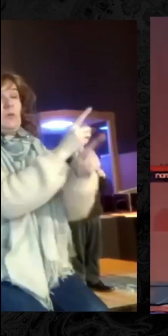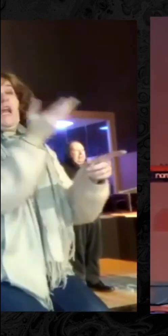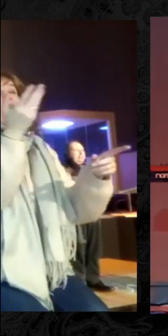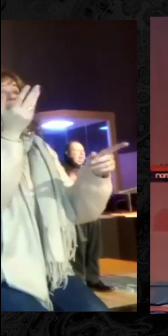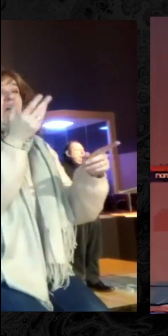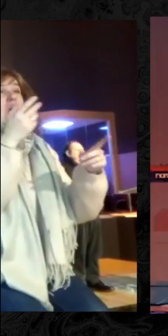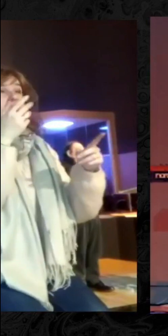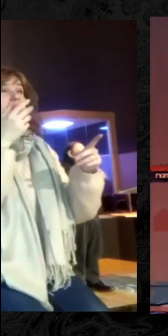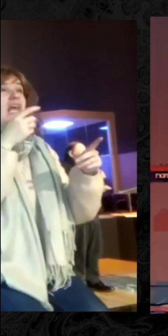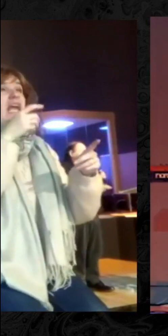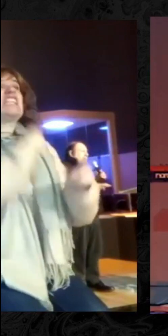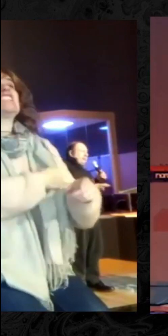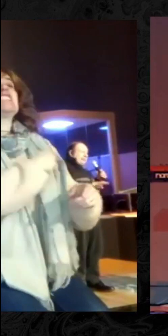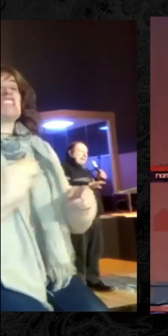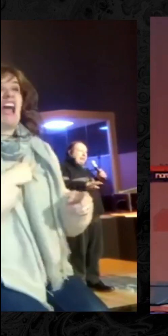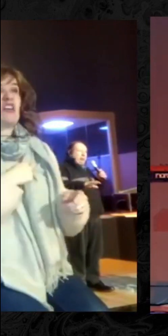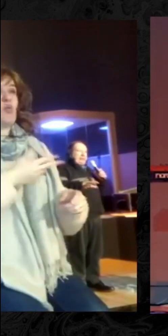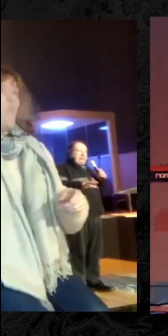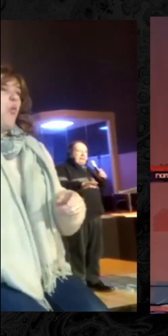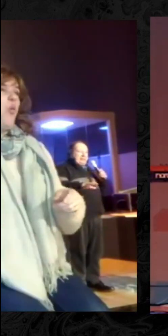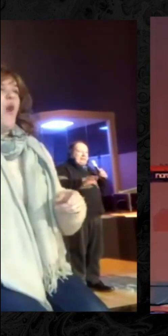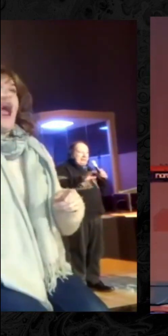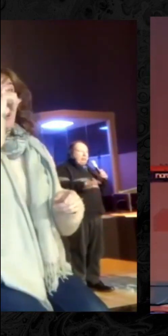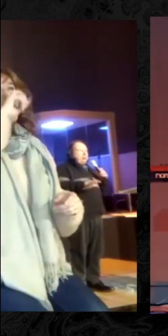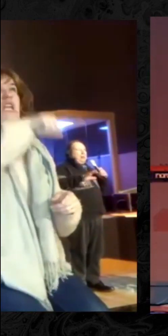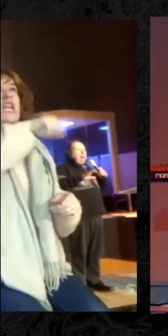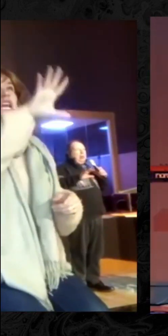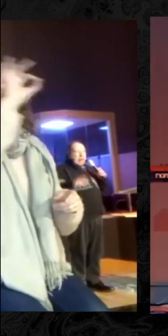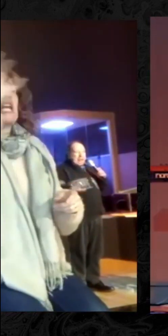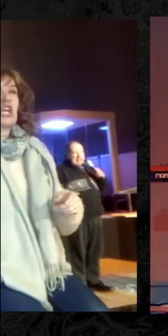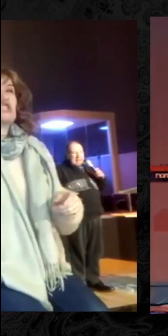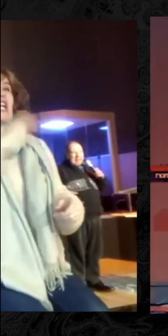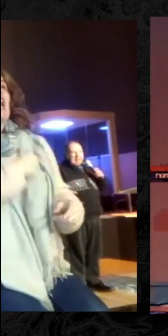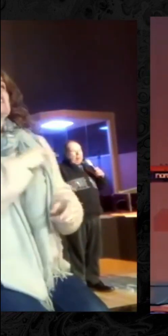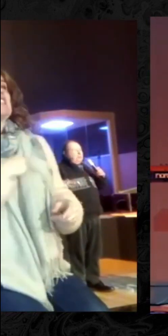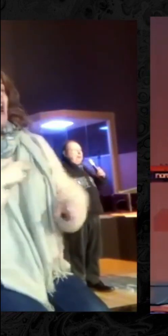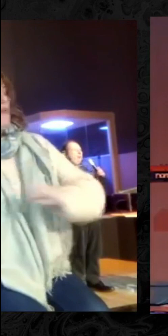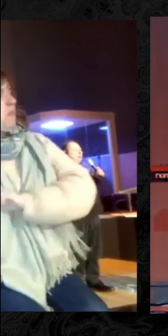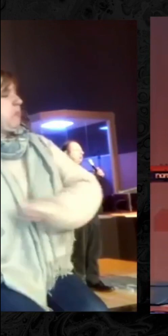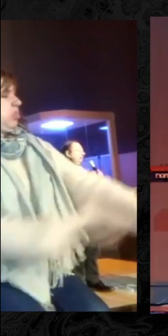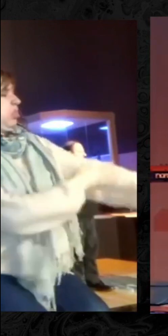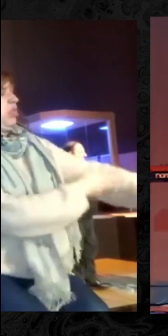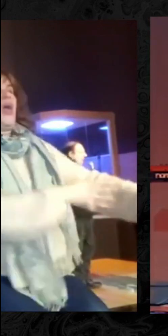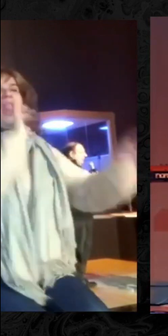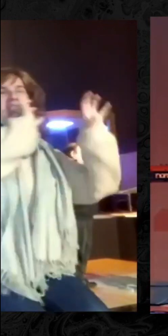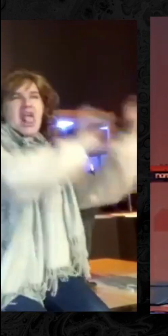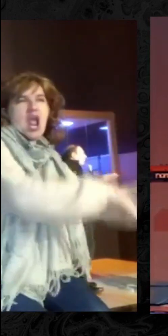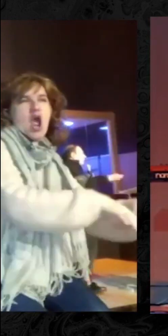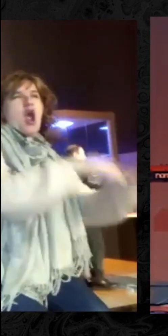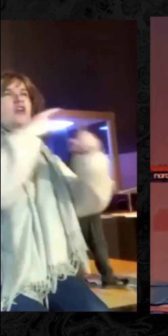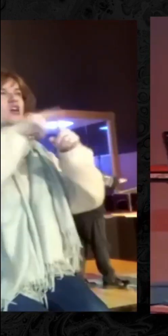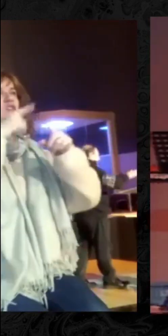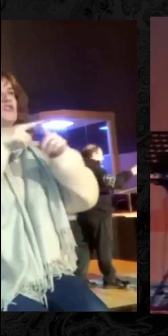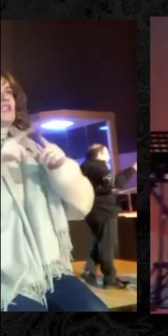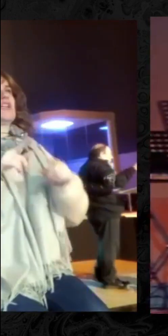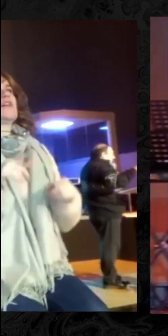echados al fuego en aquel entonces echados a los leones culpados el nerón